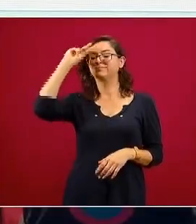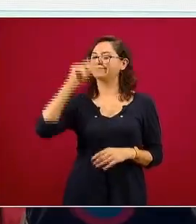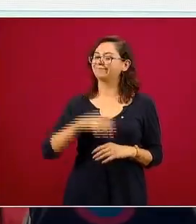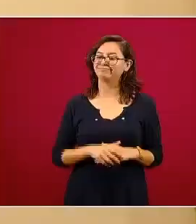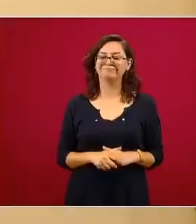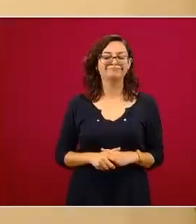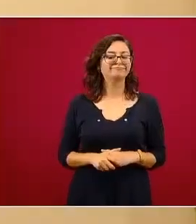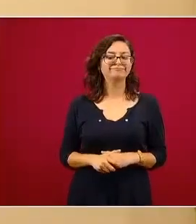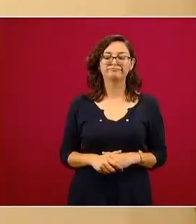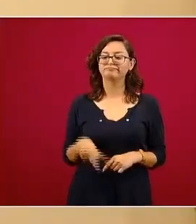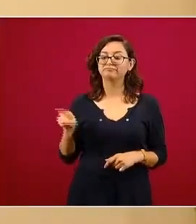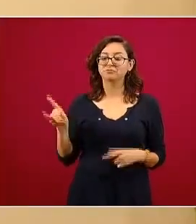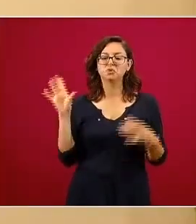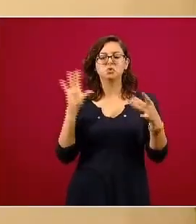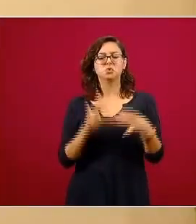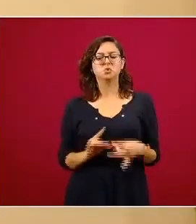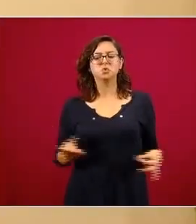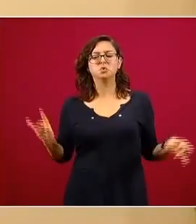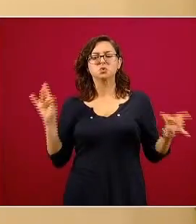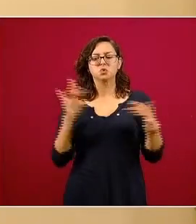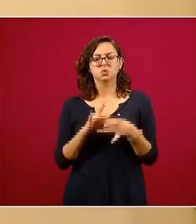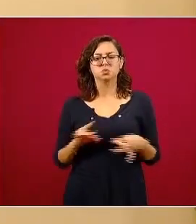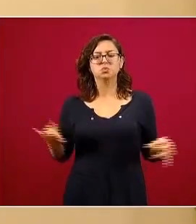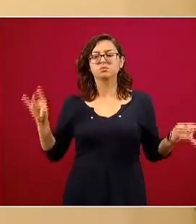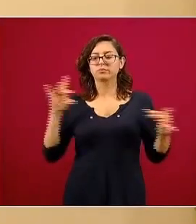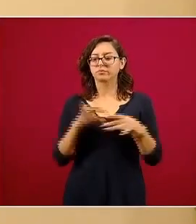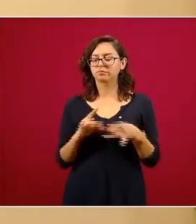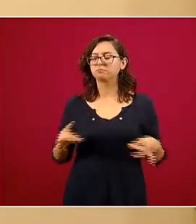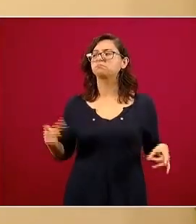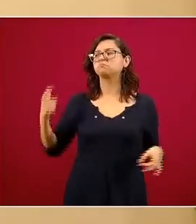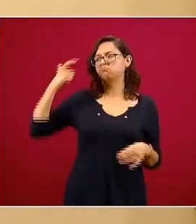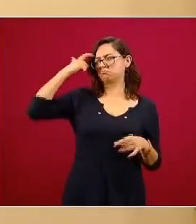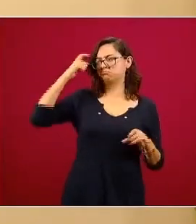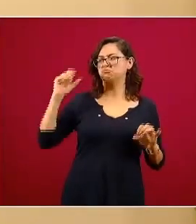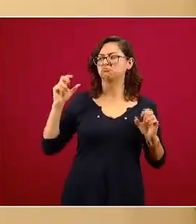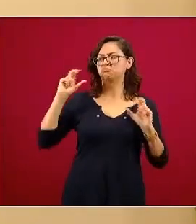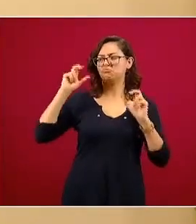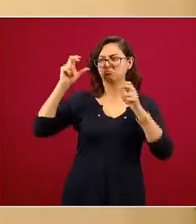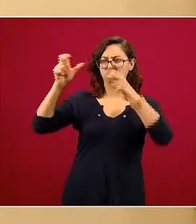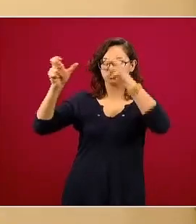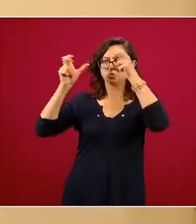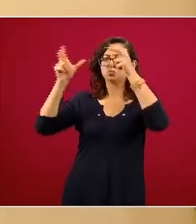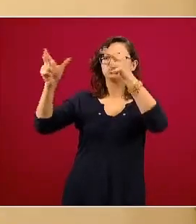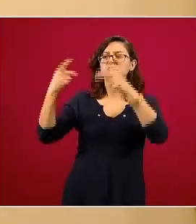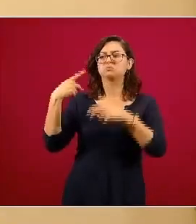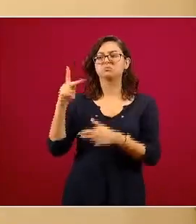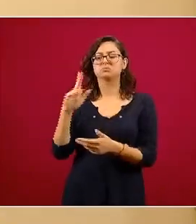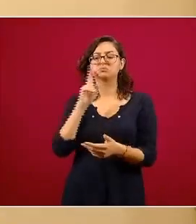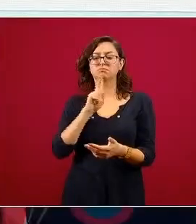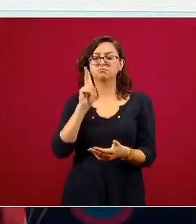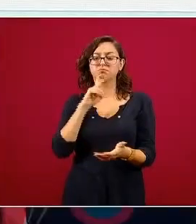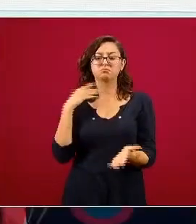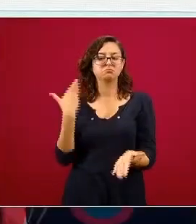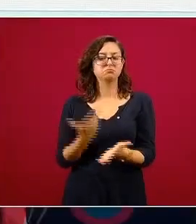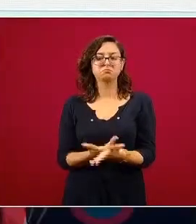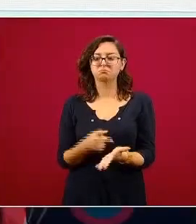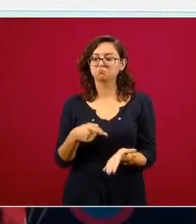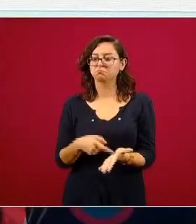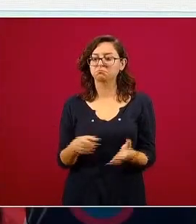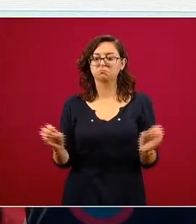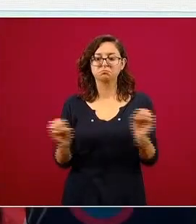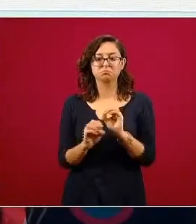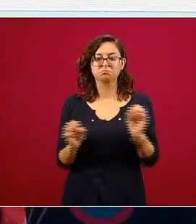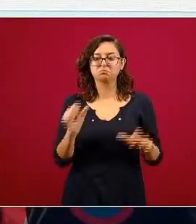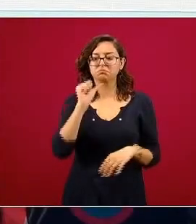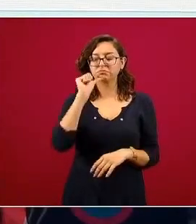mucha elocuencia, pero con cero evidencia. Y ahorita vamos a ver cuál es el resultado